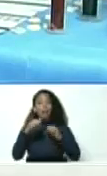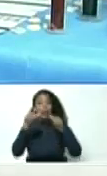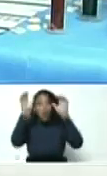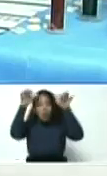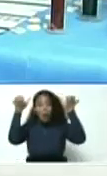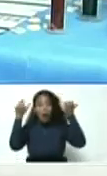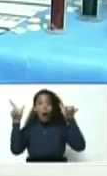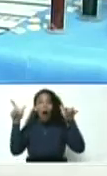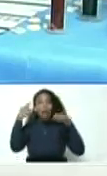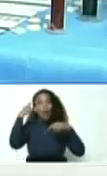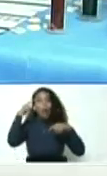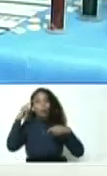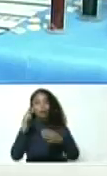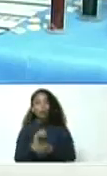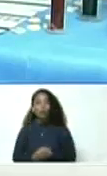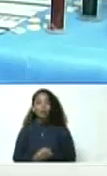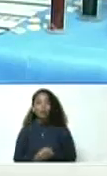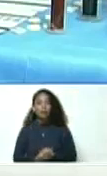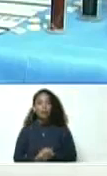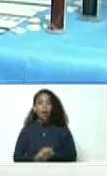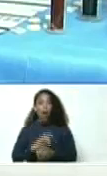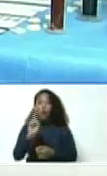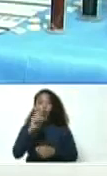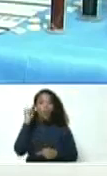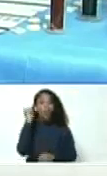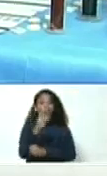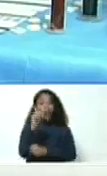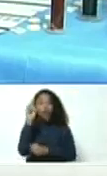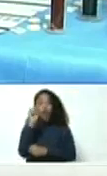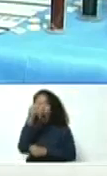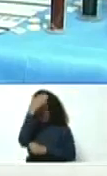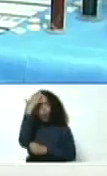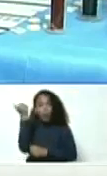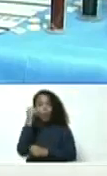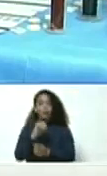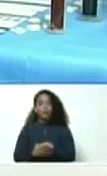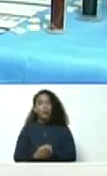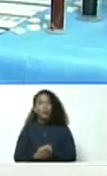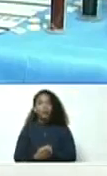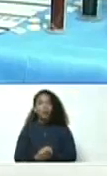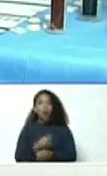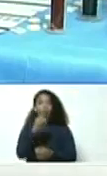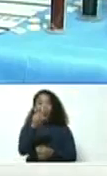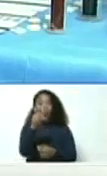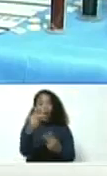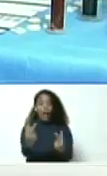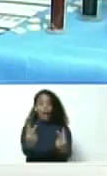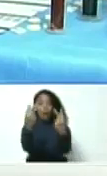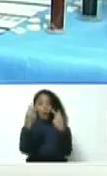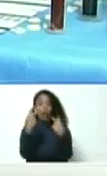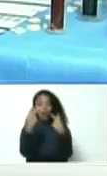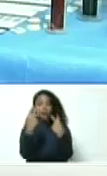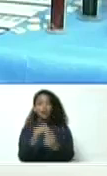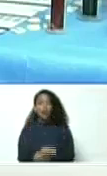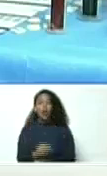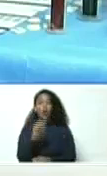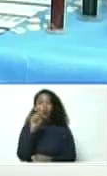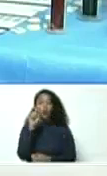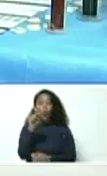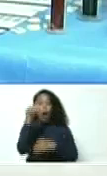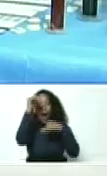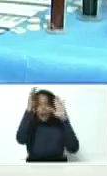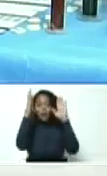Bueno, es que así es la vida, pero lo que no se te debe olvidar nunca, tú que me escuchas, tú que me ves, no